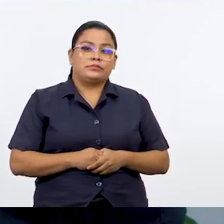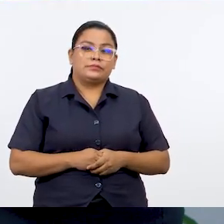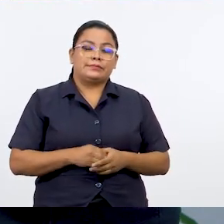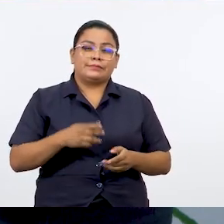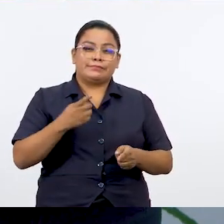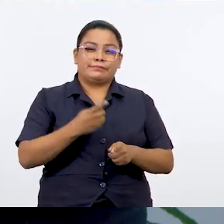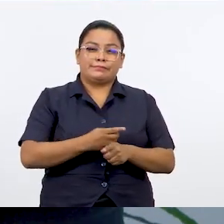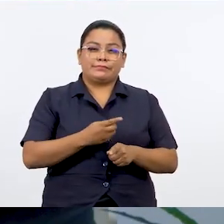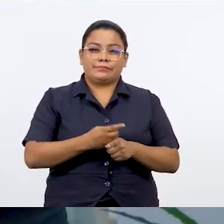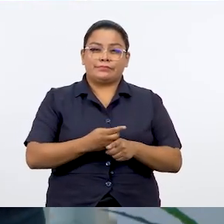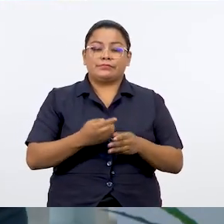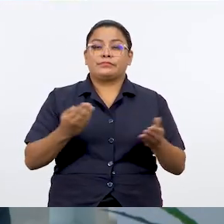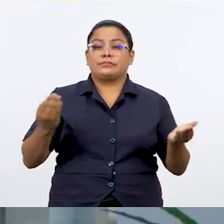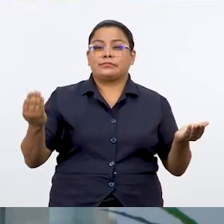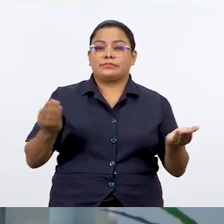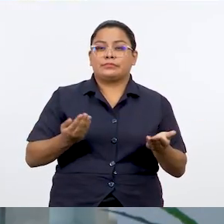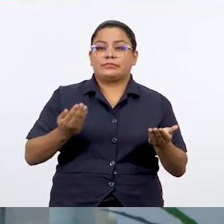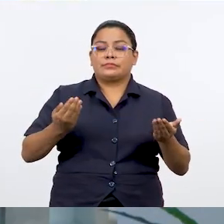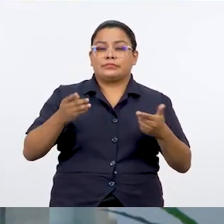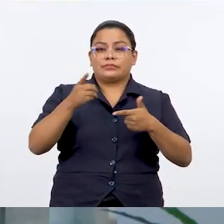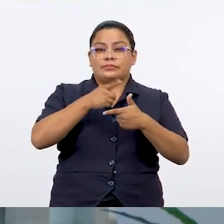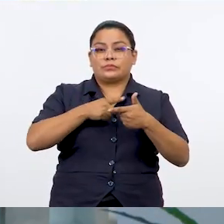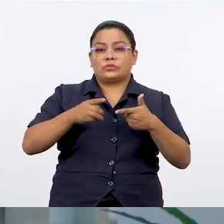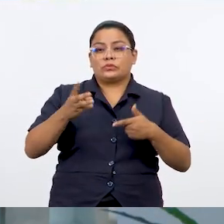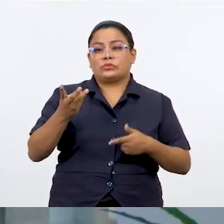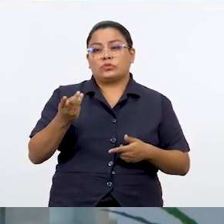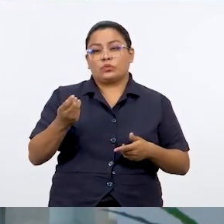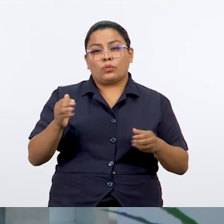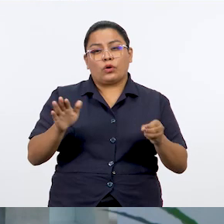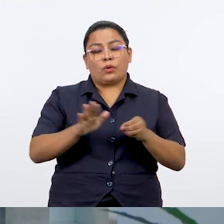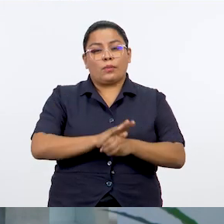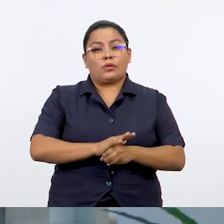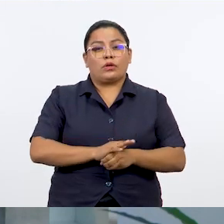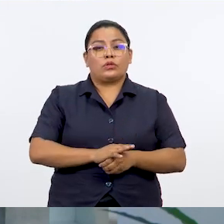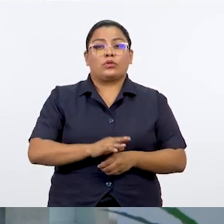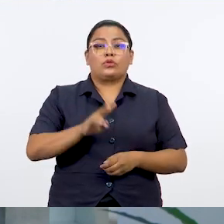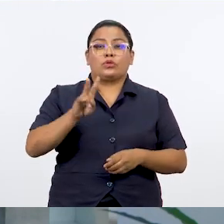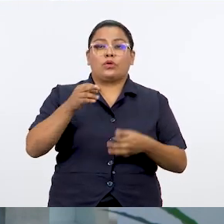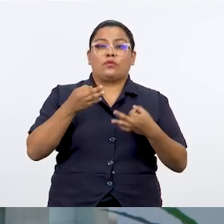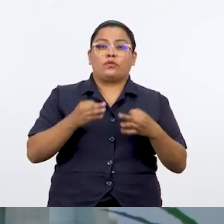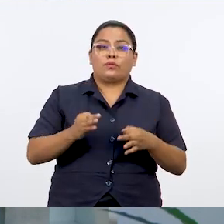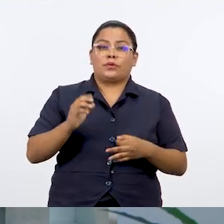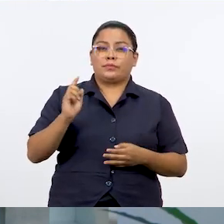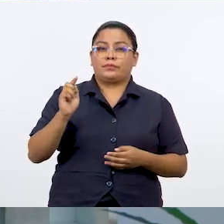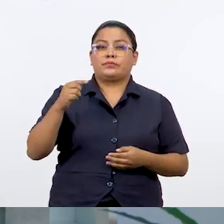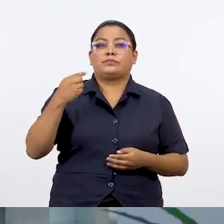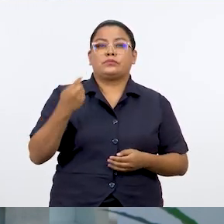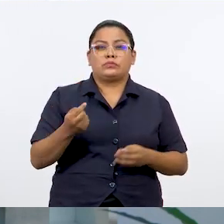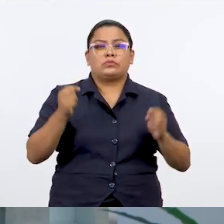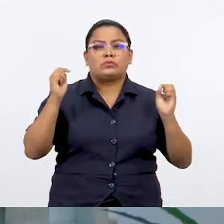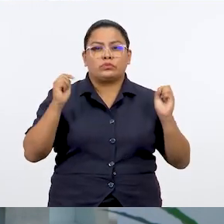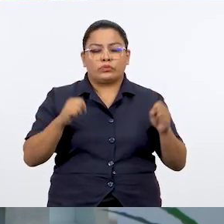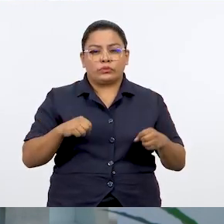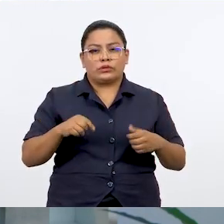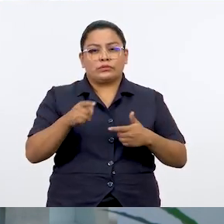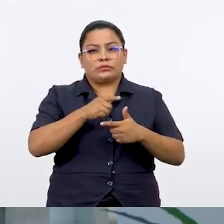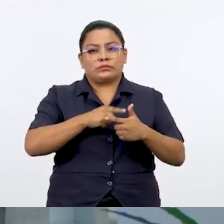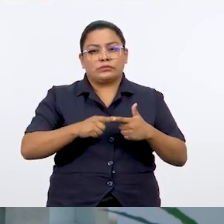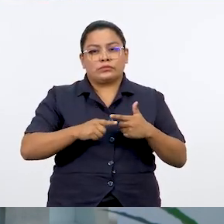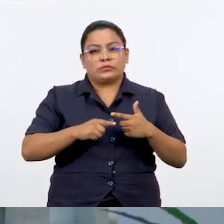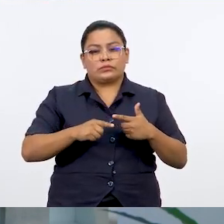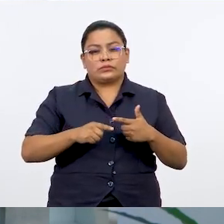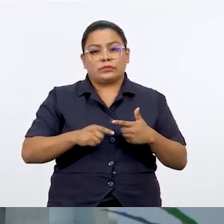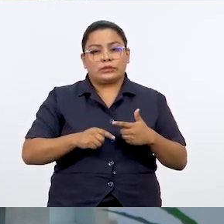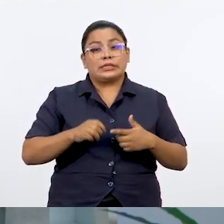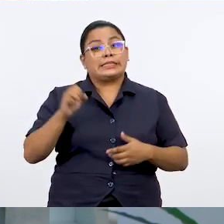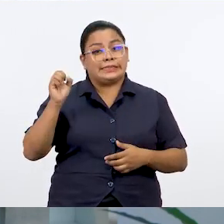Así es, Wendy. Cuando realizamos divisiones con números naturales tenemos dos tipos. El primero es que puede ser una división con